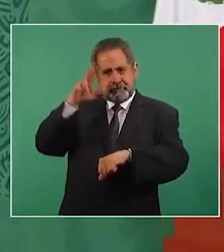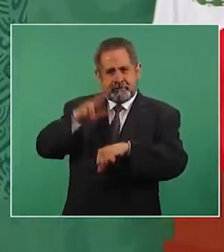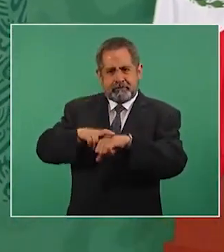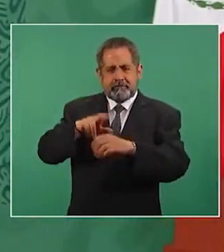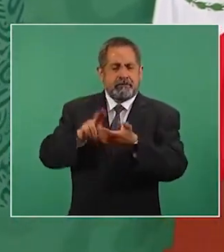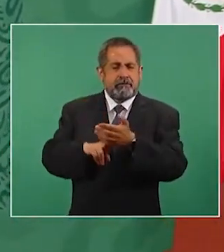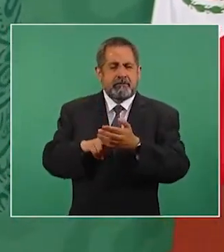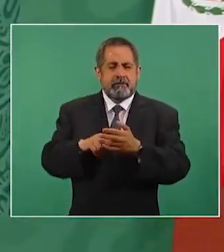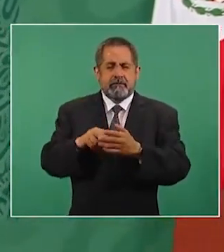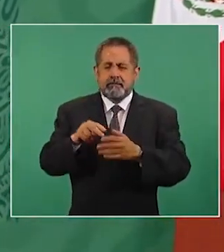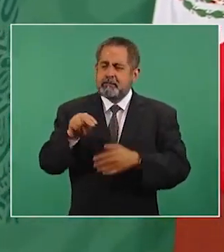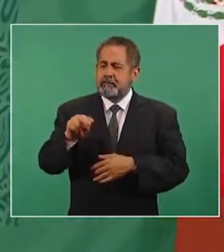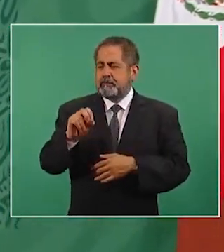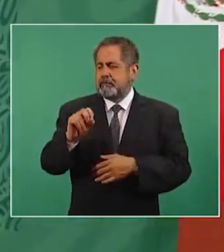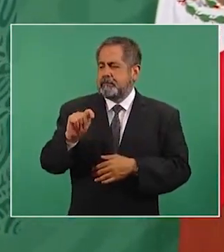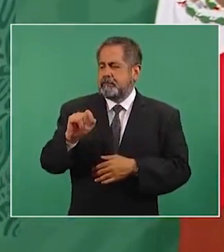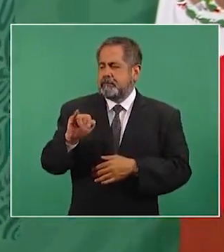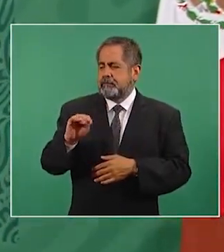Notimex,